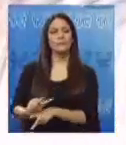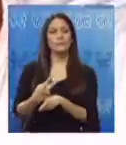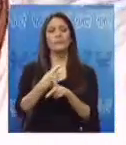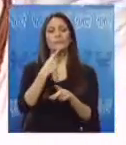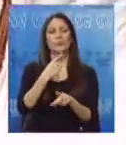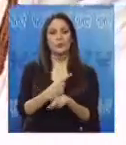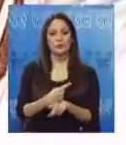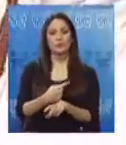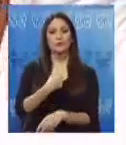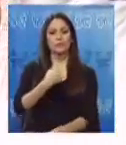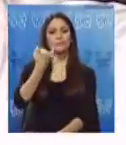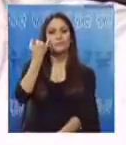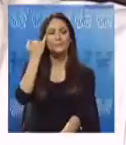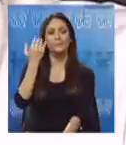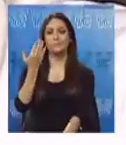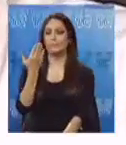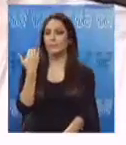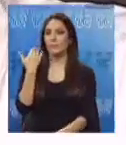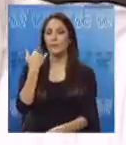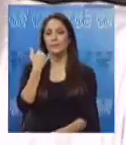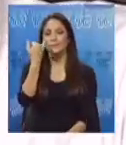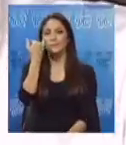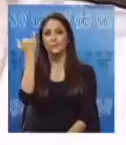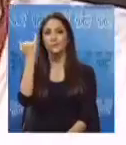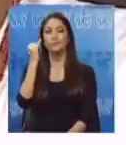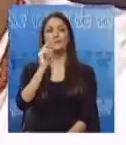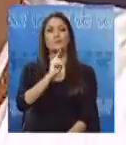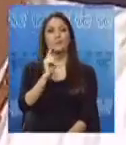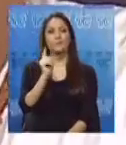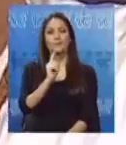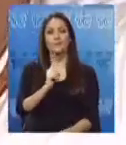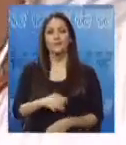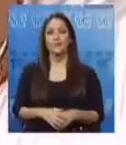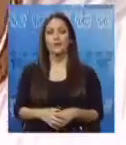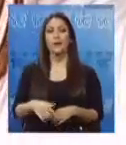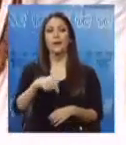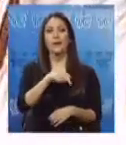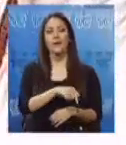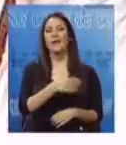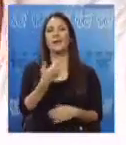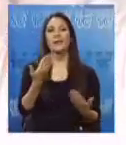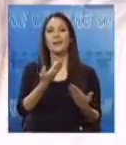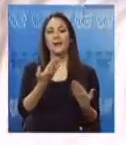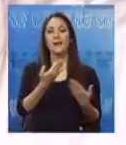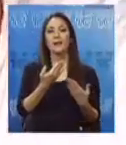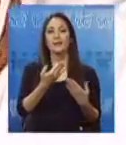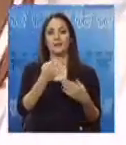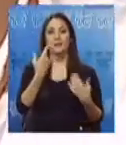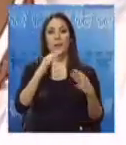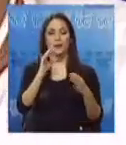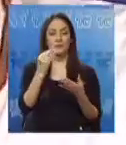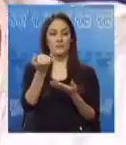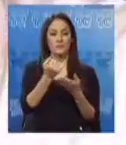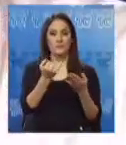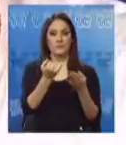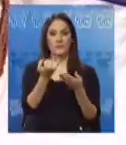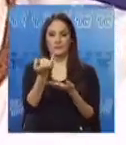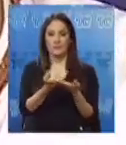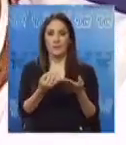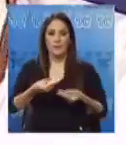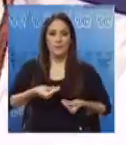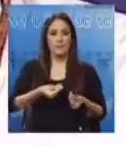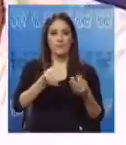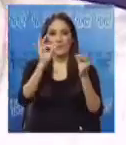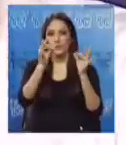dije hace un par de semanas que en lugar de ese puente, que ya estaba diseñado, ya estaba